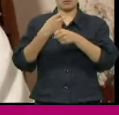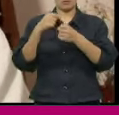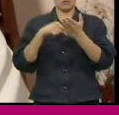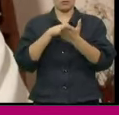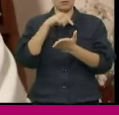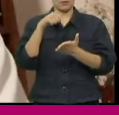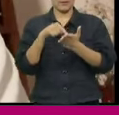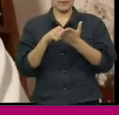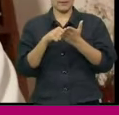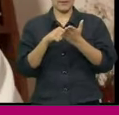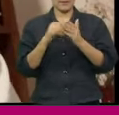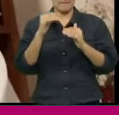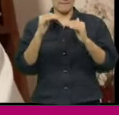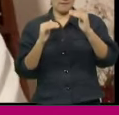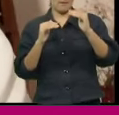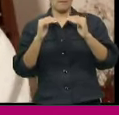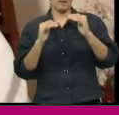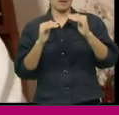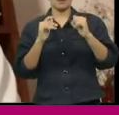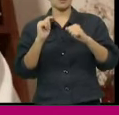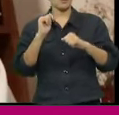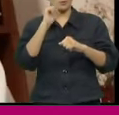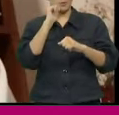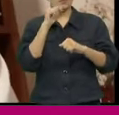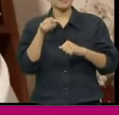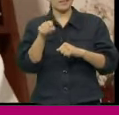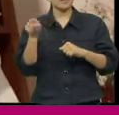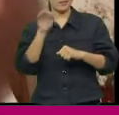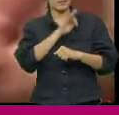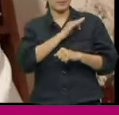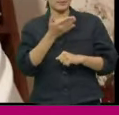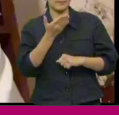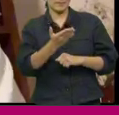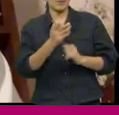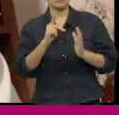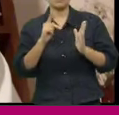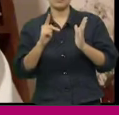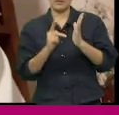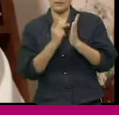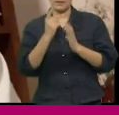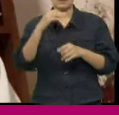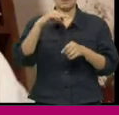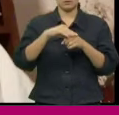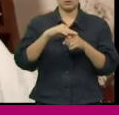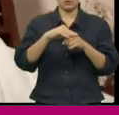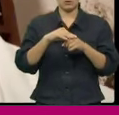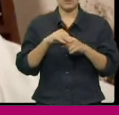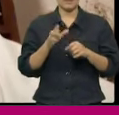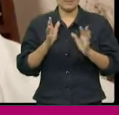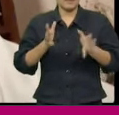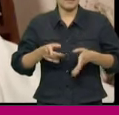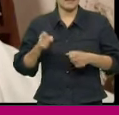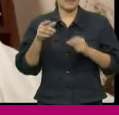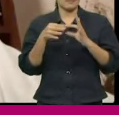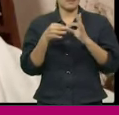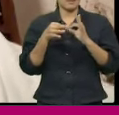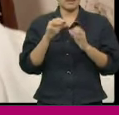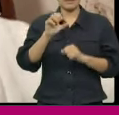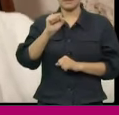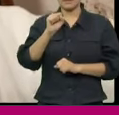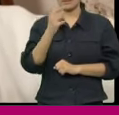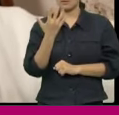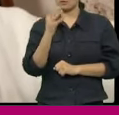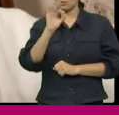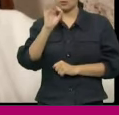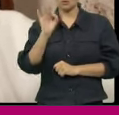sea estrecha, como acaba de ser el caso, no sé si era el 65% o ya no sé qué número